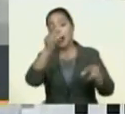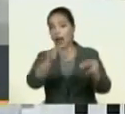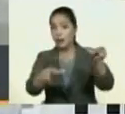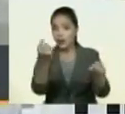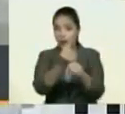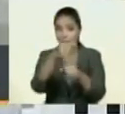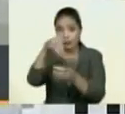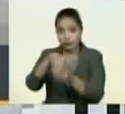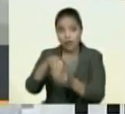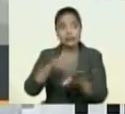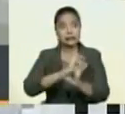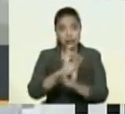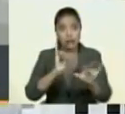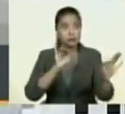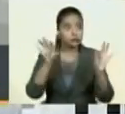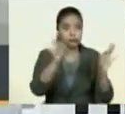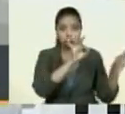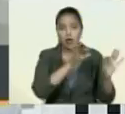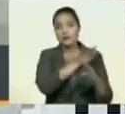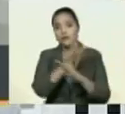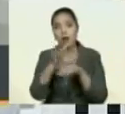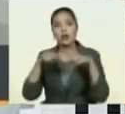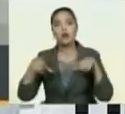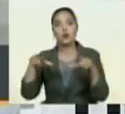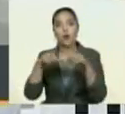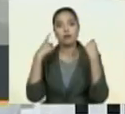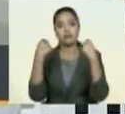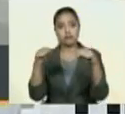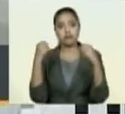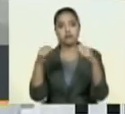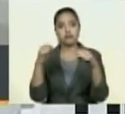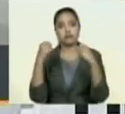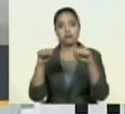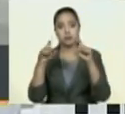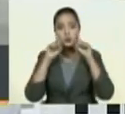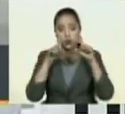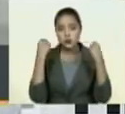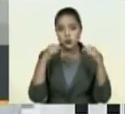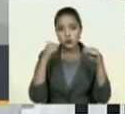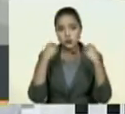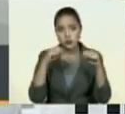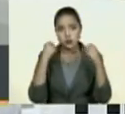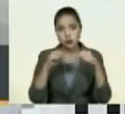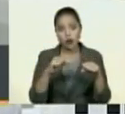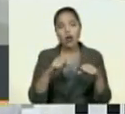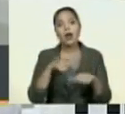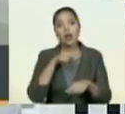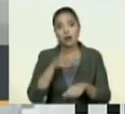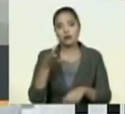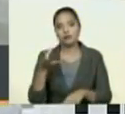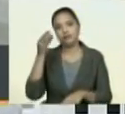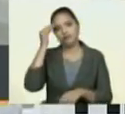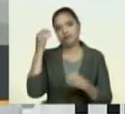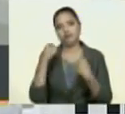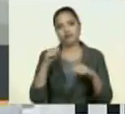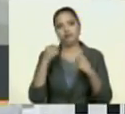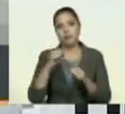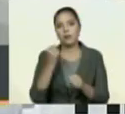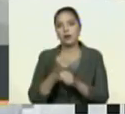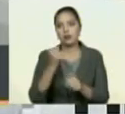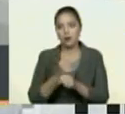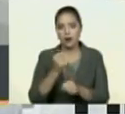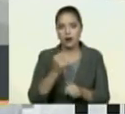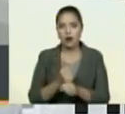mesa que han sido sorteados, que acudan a los centros de capacitación para que sean capacitados para